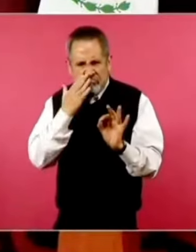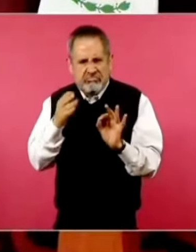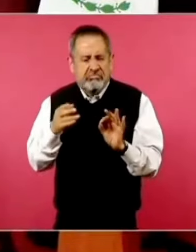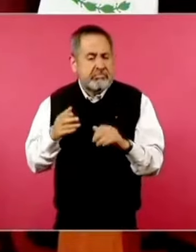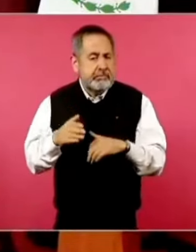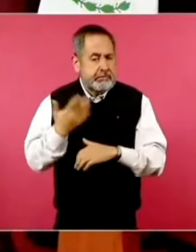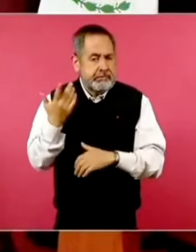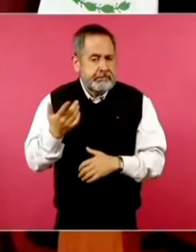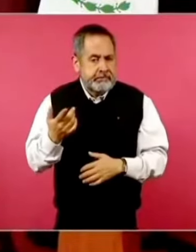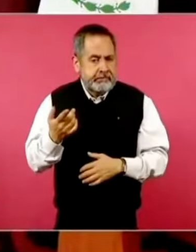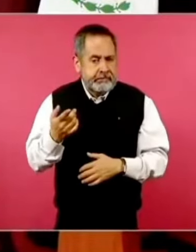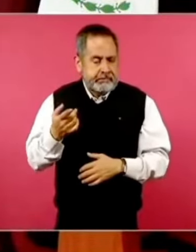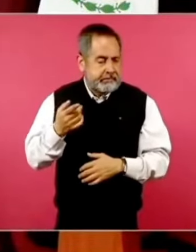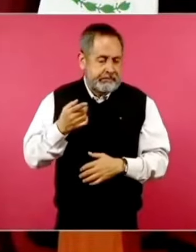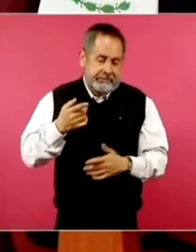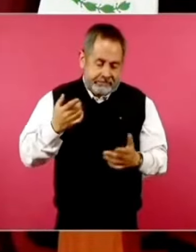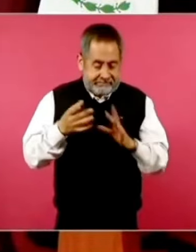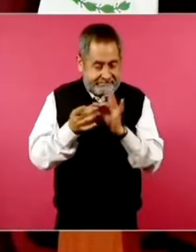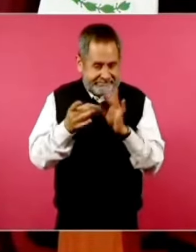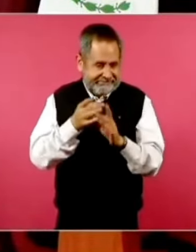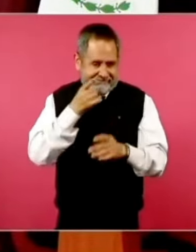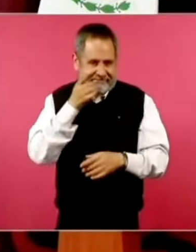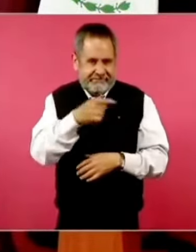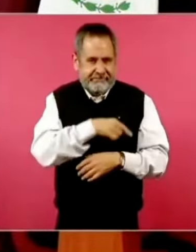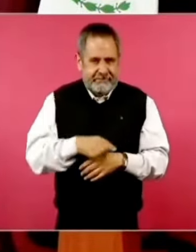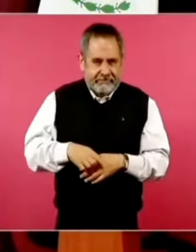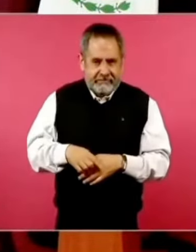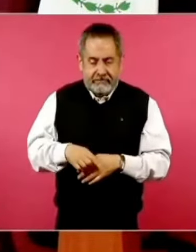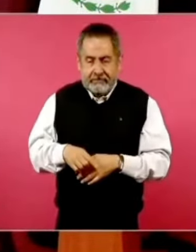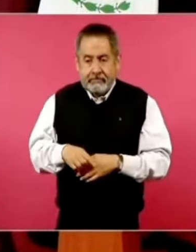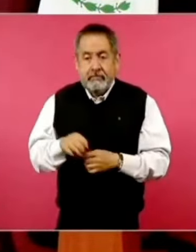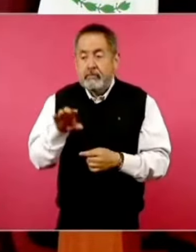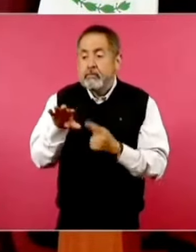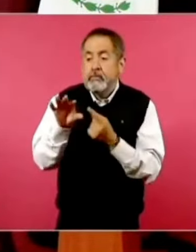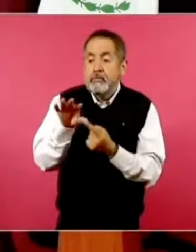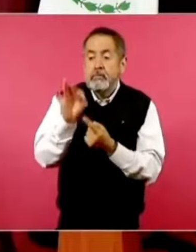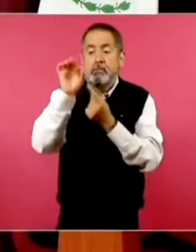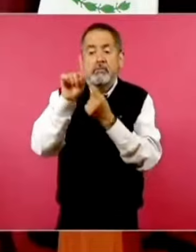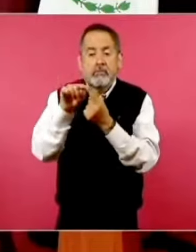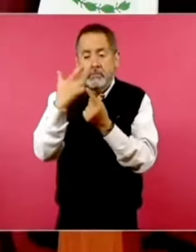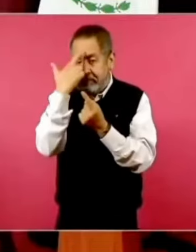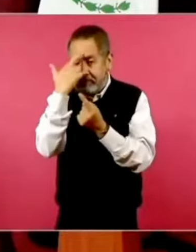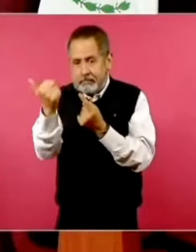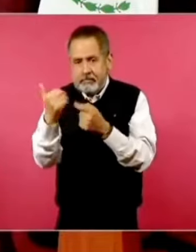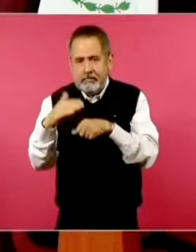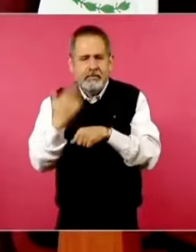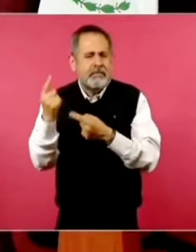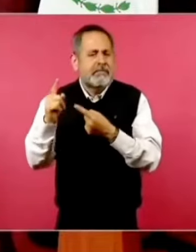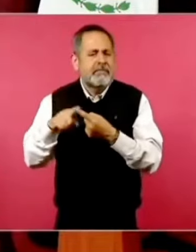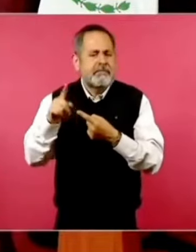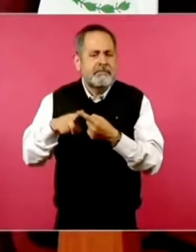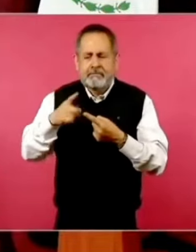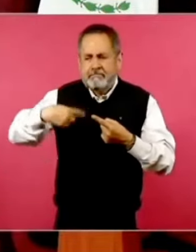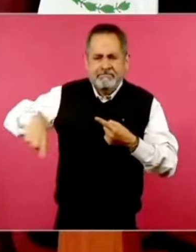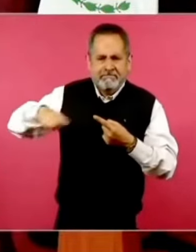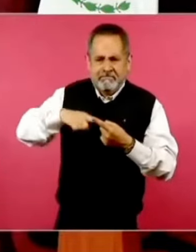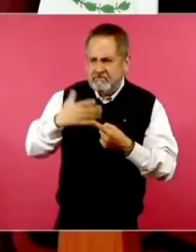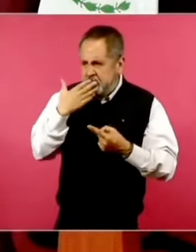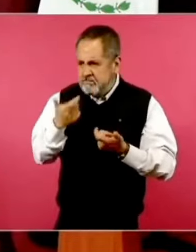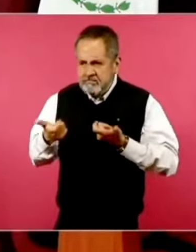como dicen los tecnócratas, la variable principal de ese éxito,